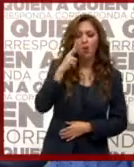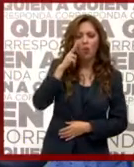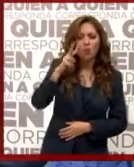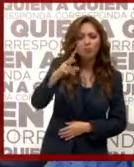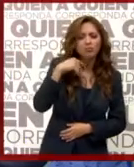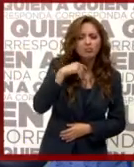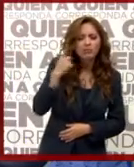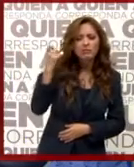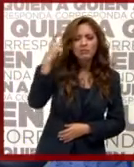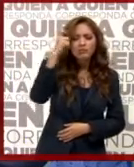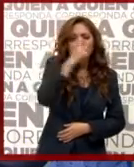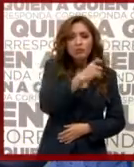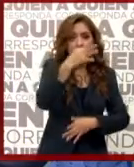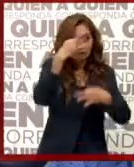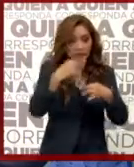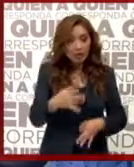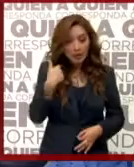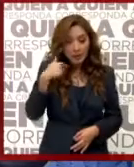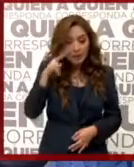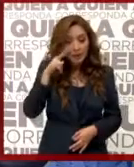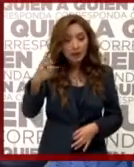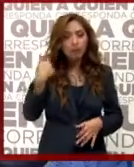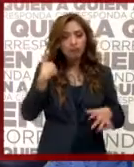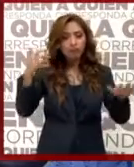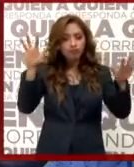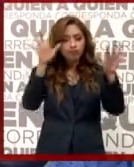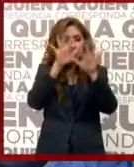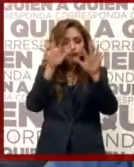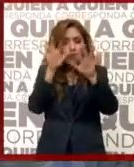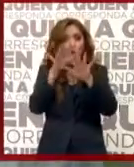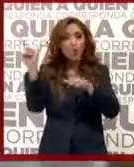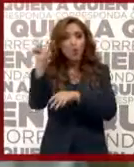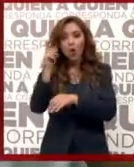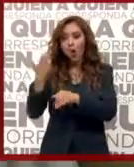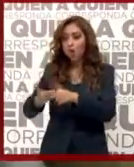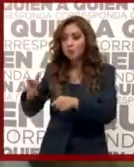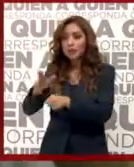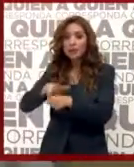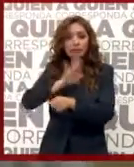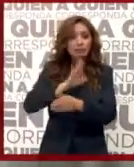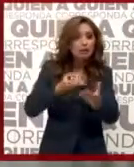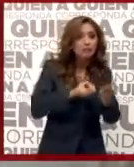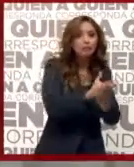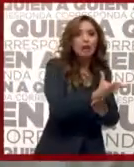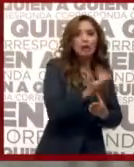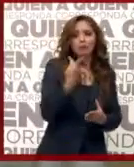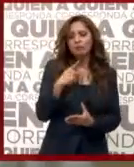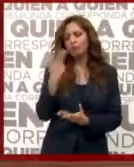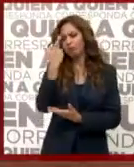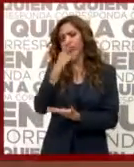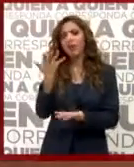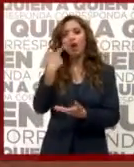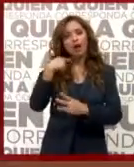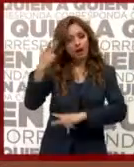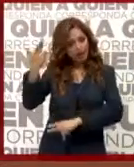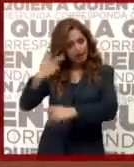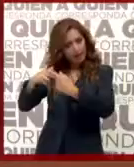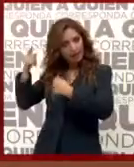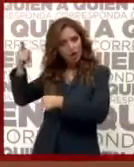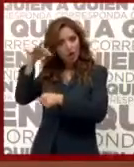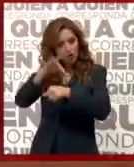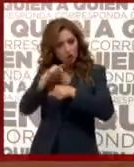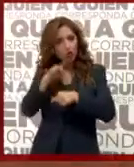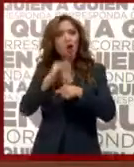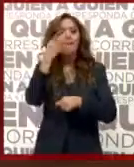O sea, yo no veía en el momento que me dan de alta. Platica que regresó a revisión médica y le pidieron